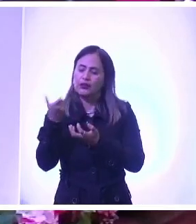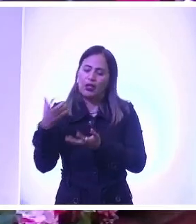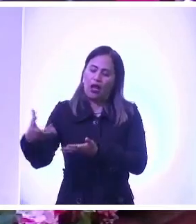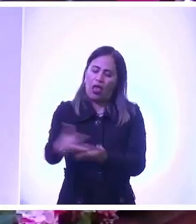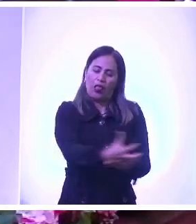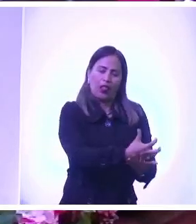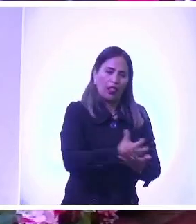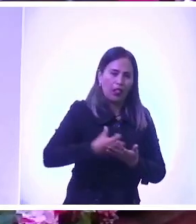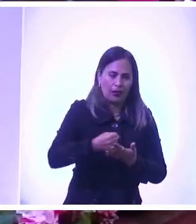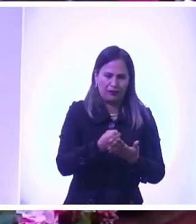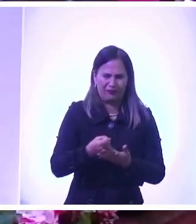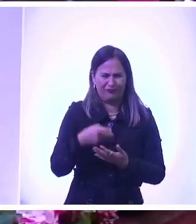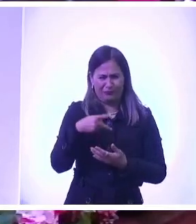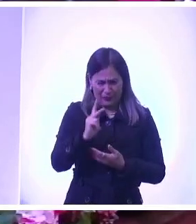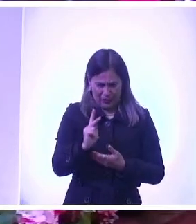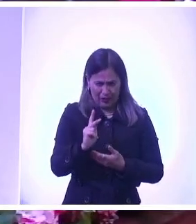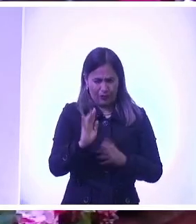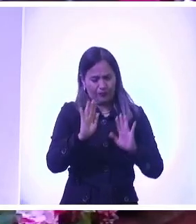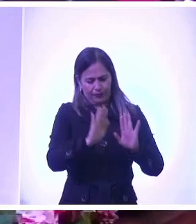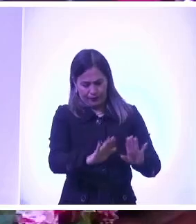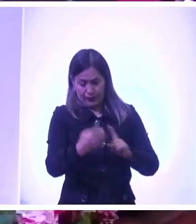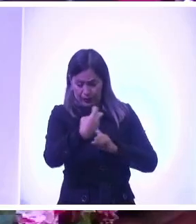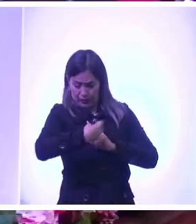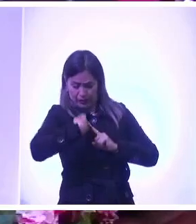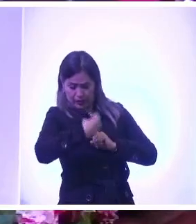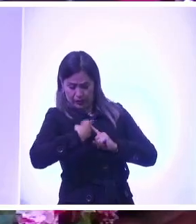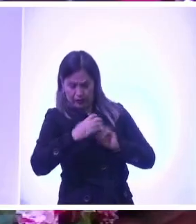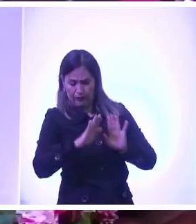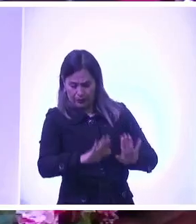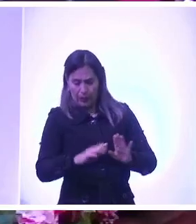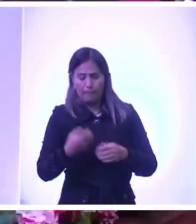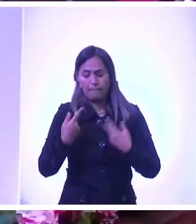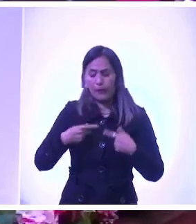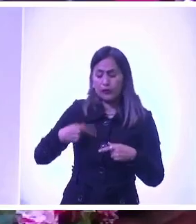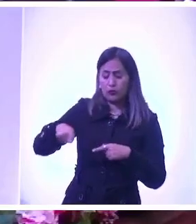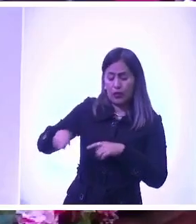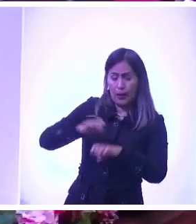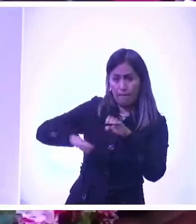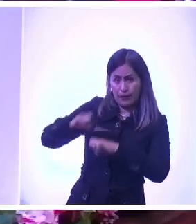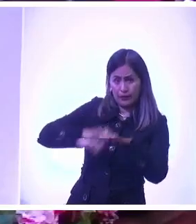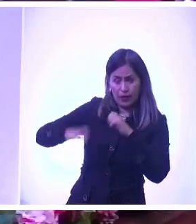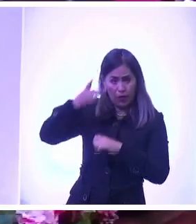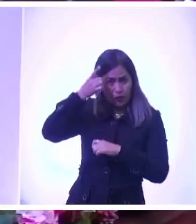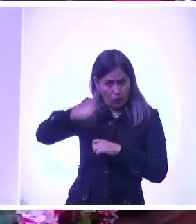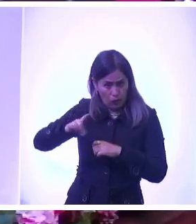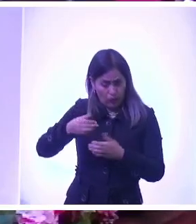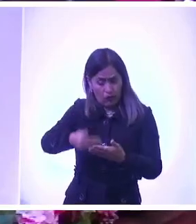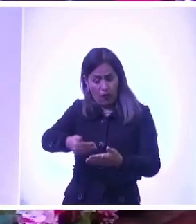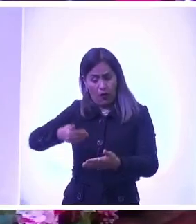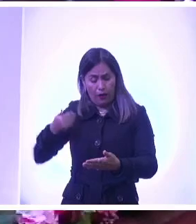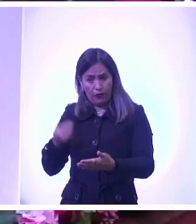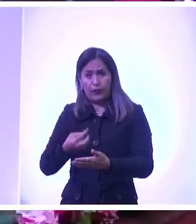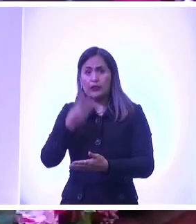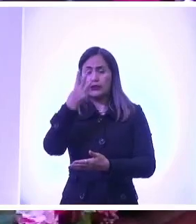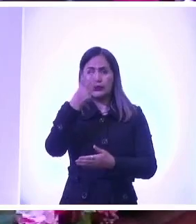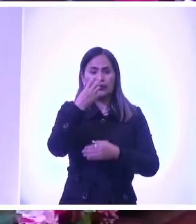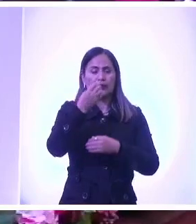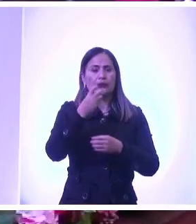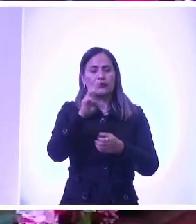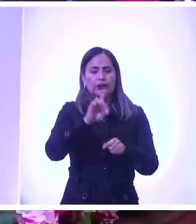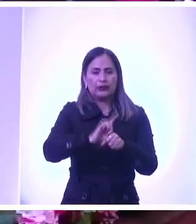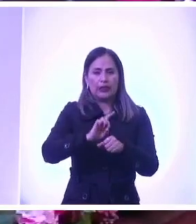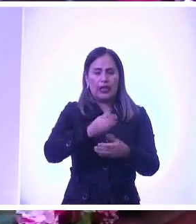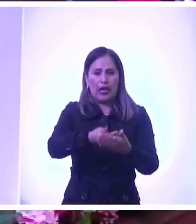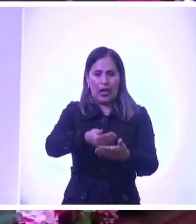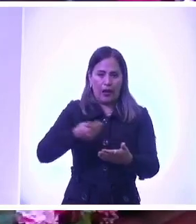Pero yo a todas esas personas las invito que estén con cualquier empresario eh tres días antes de una quincena Estamos de acuerdo